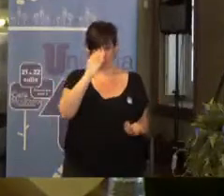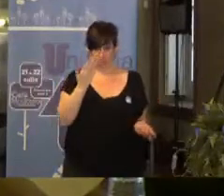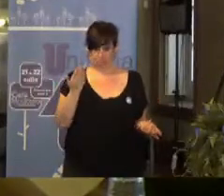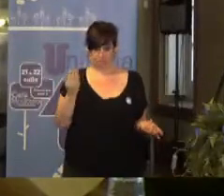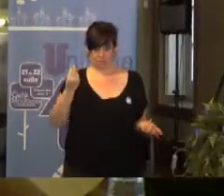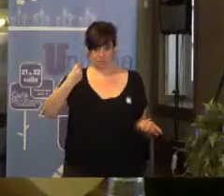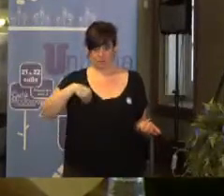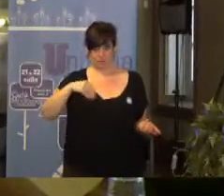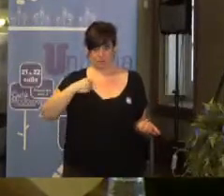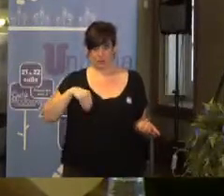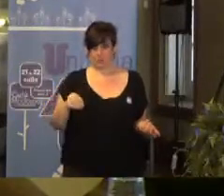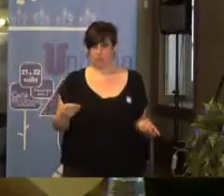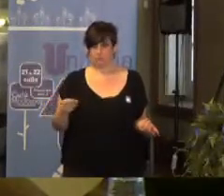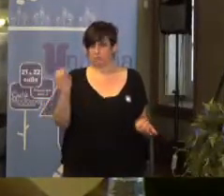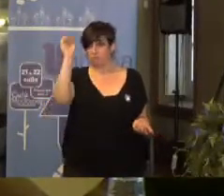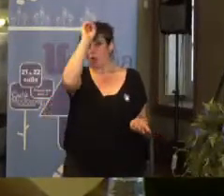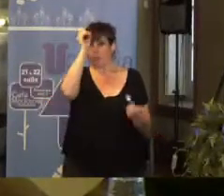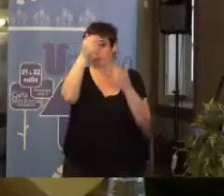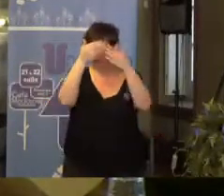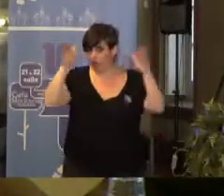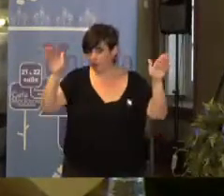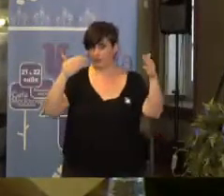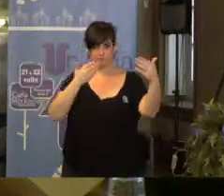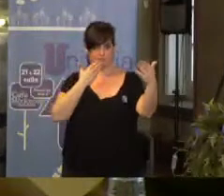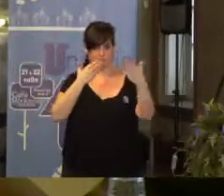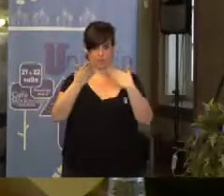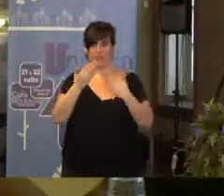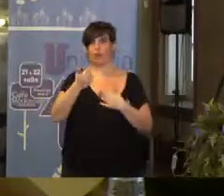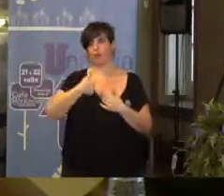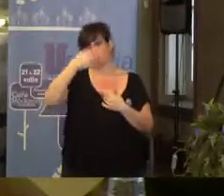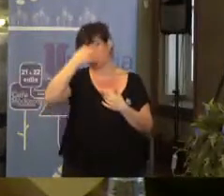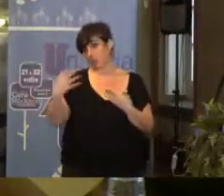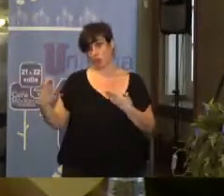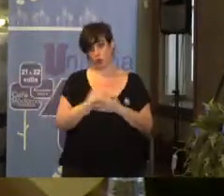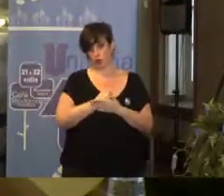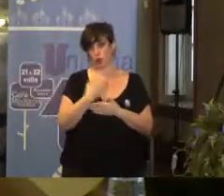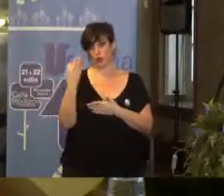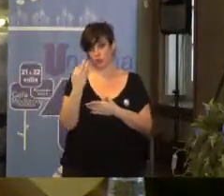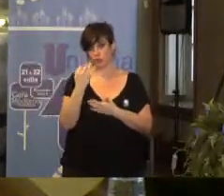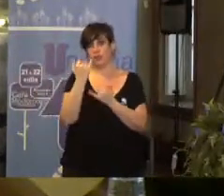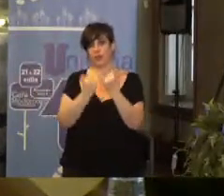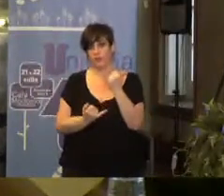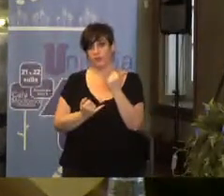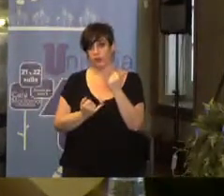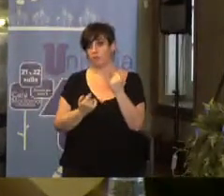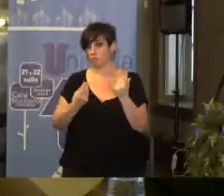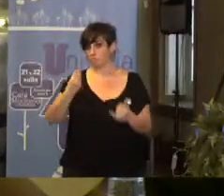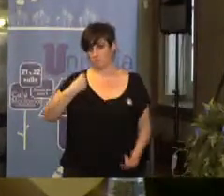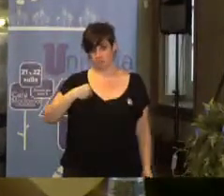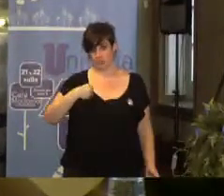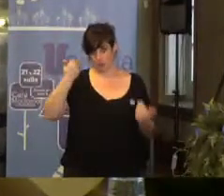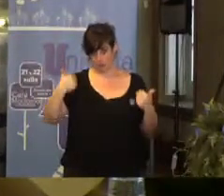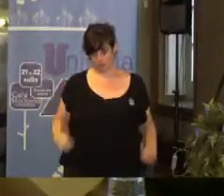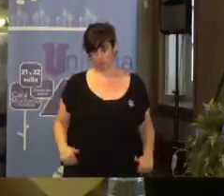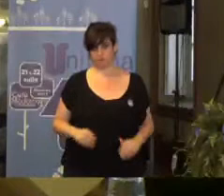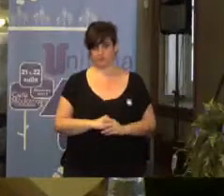nunha posición aberta e de diálogo que creo que temos que ter todos, pois é na que eu me encontro, non?